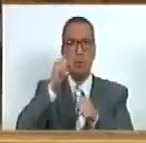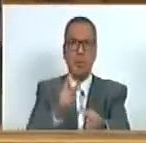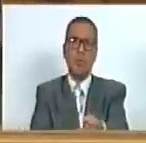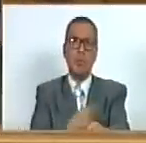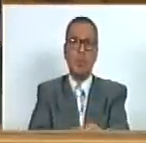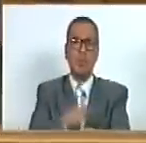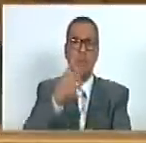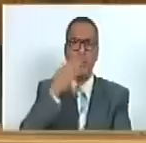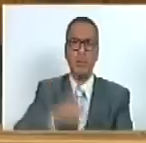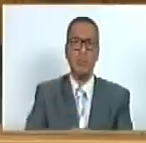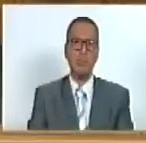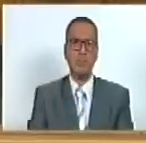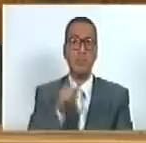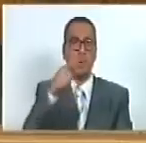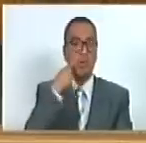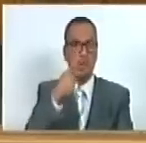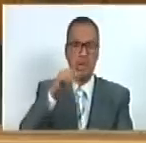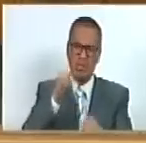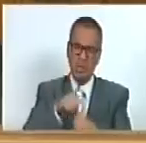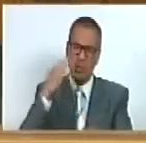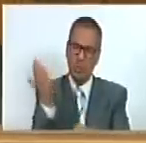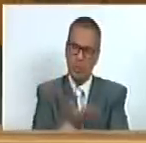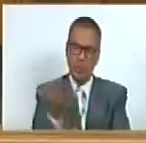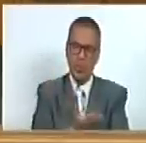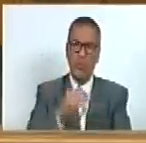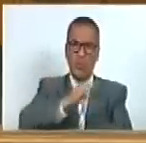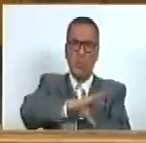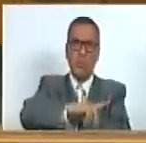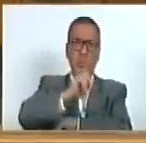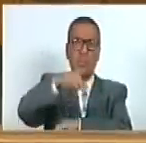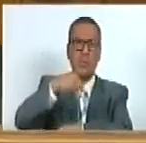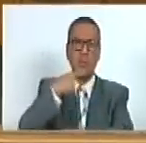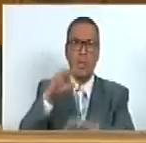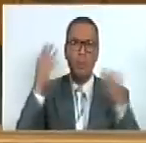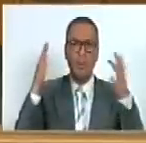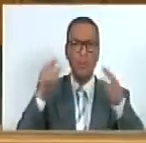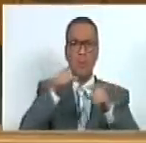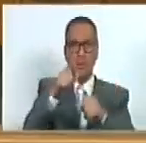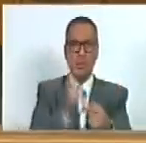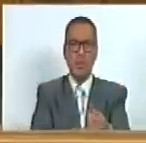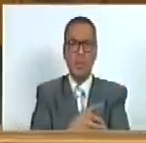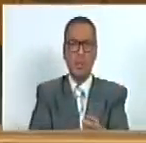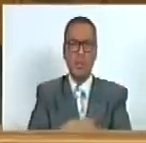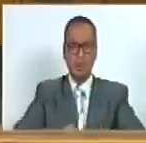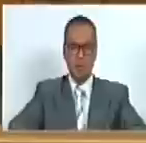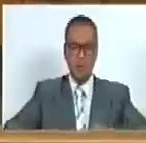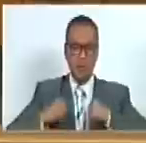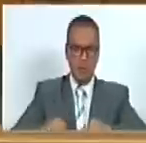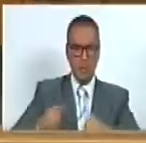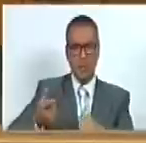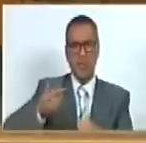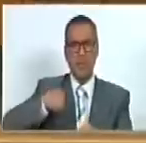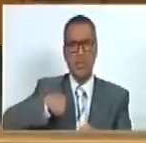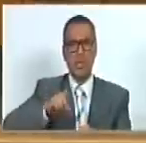de clase. Hay que darle duro a la corrupción, pero también te aplaudimos a ti, hermano, la fortaleza que has